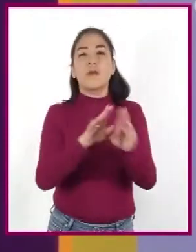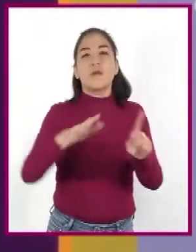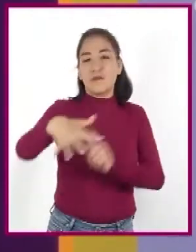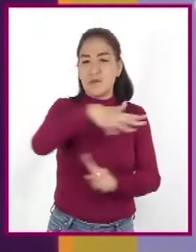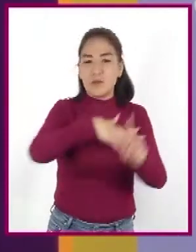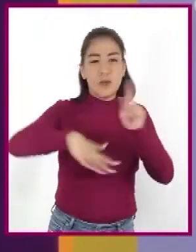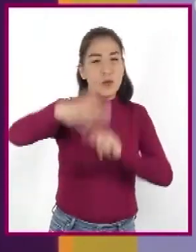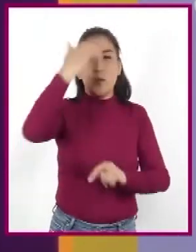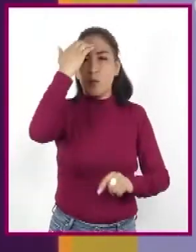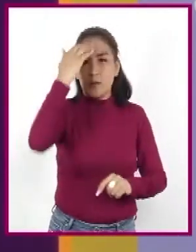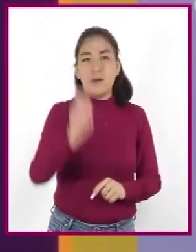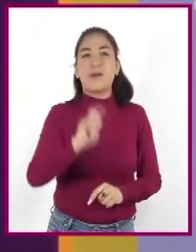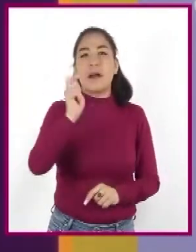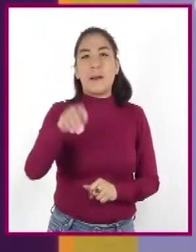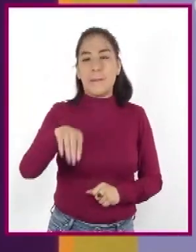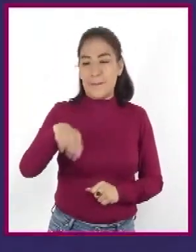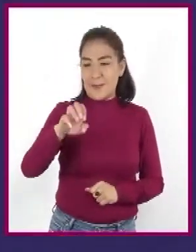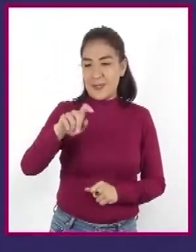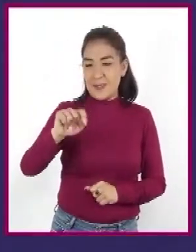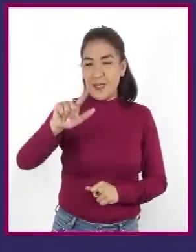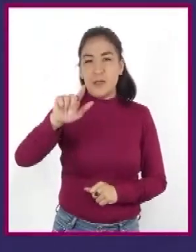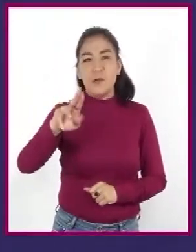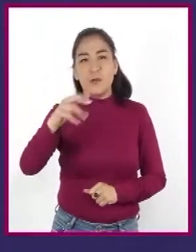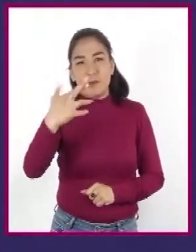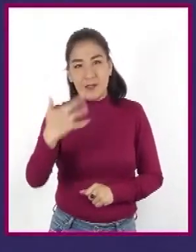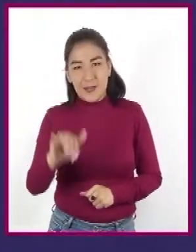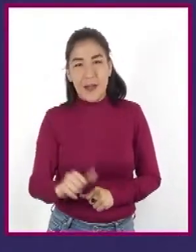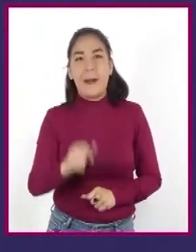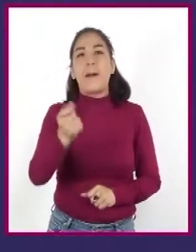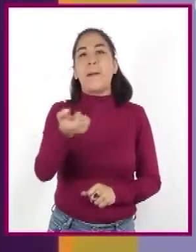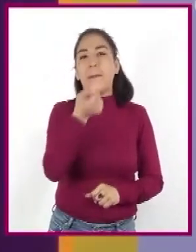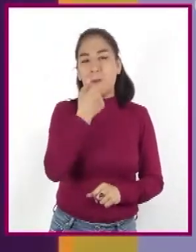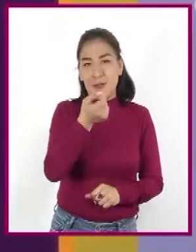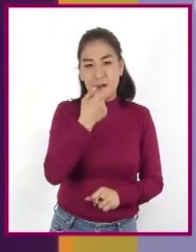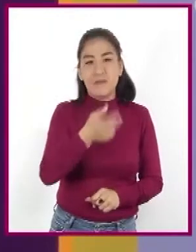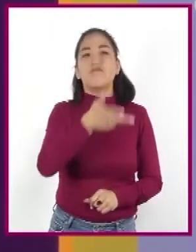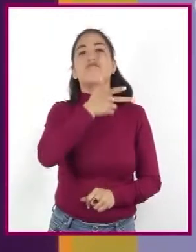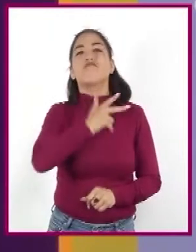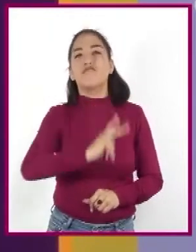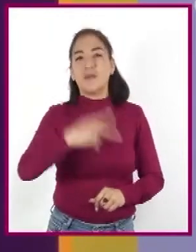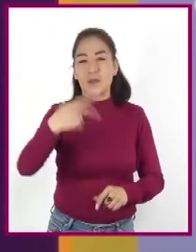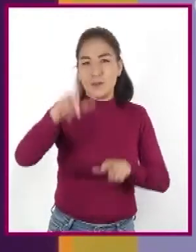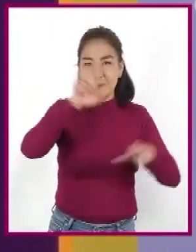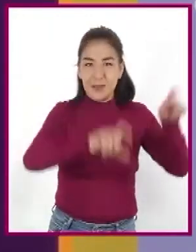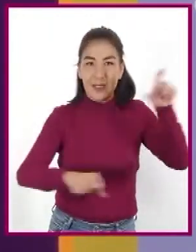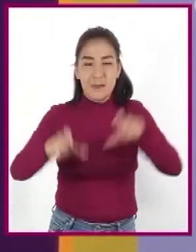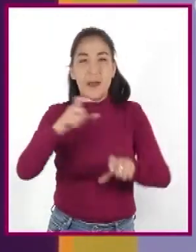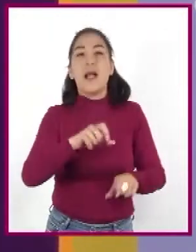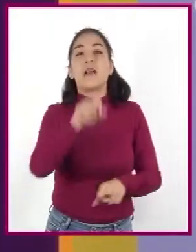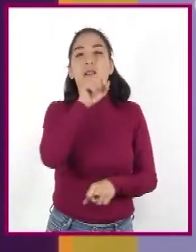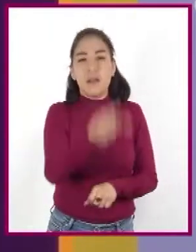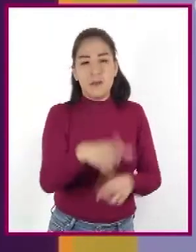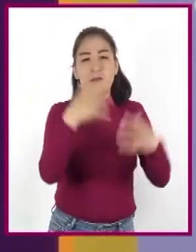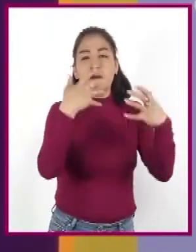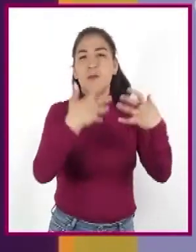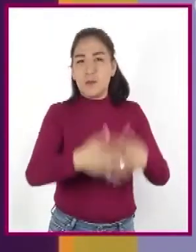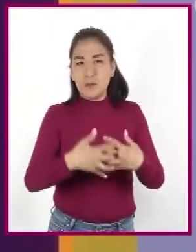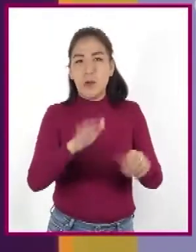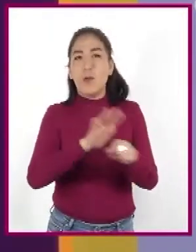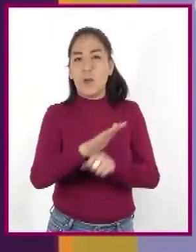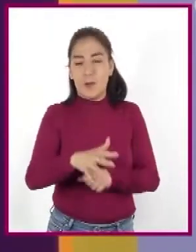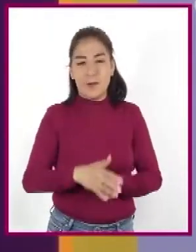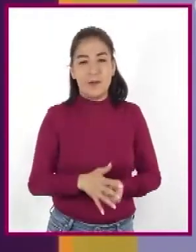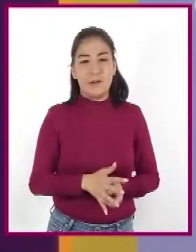conocimiento, como la metalurgia, medicina, petroquímica, así como en procesos que incluye la tinción